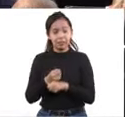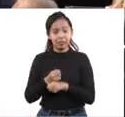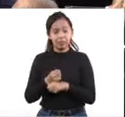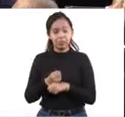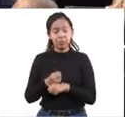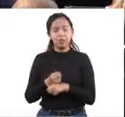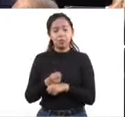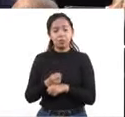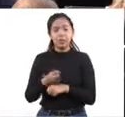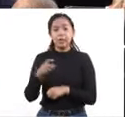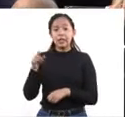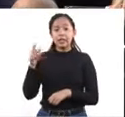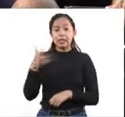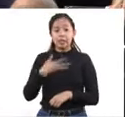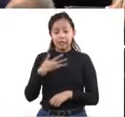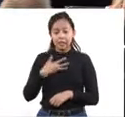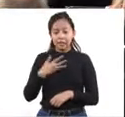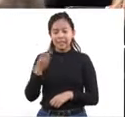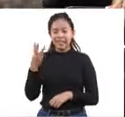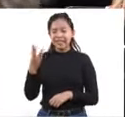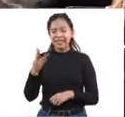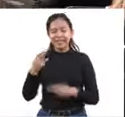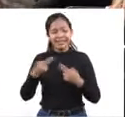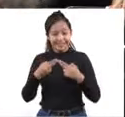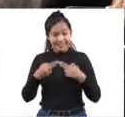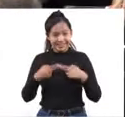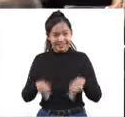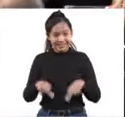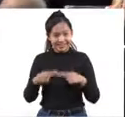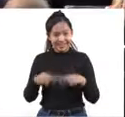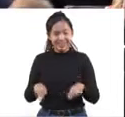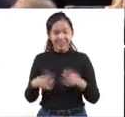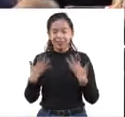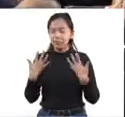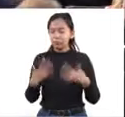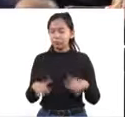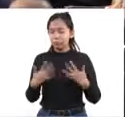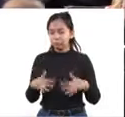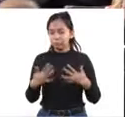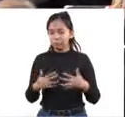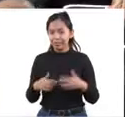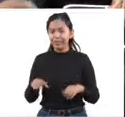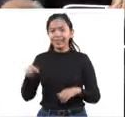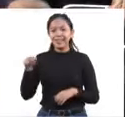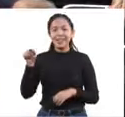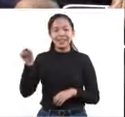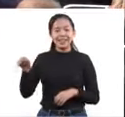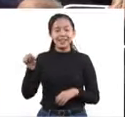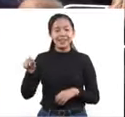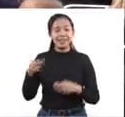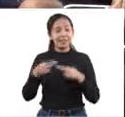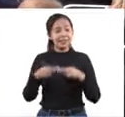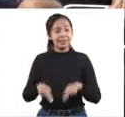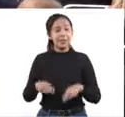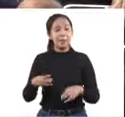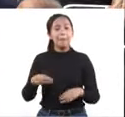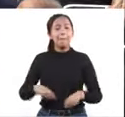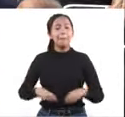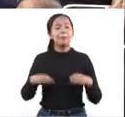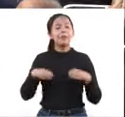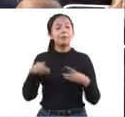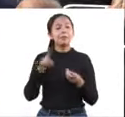tiene ya 3 nietos. Tiene 3 nietos ciudadanos de Estados Unidos. Una